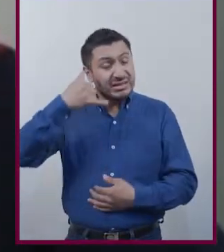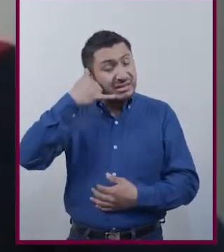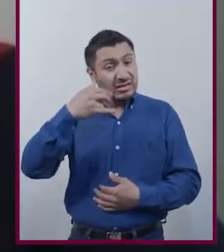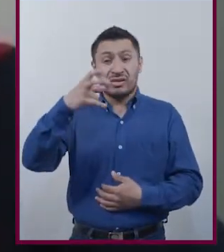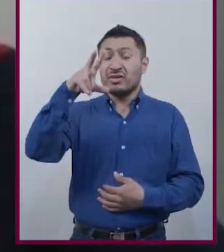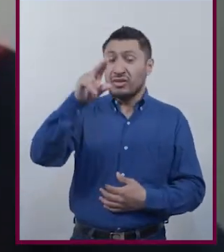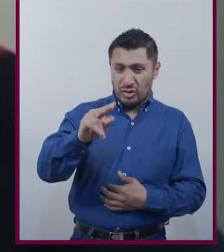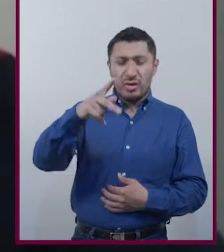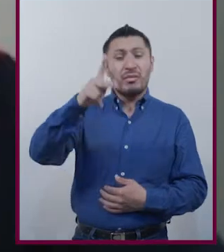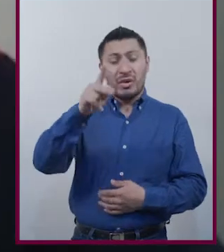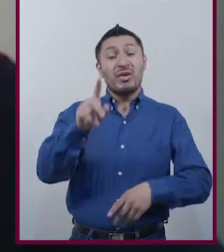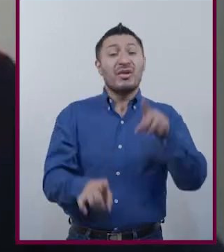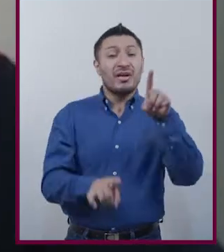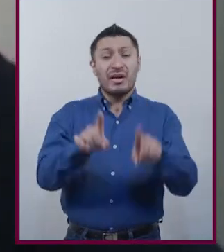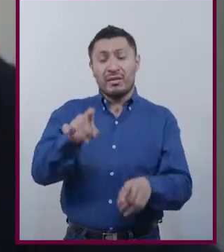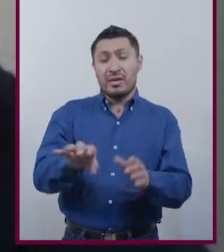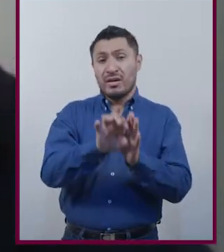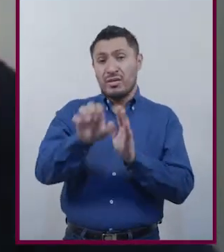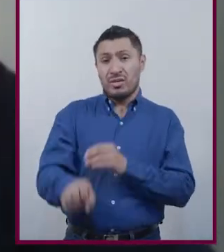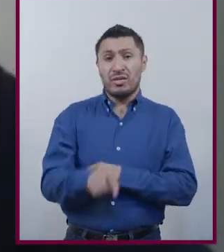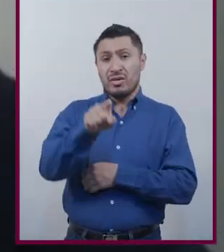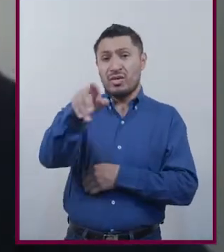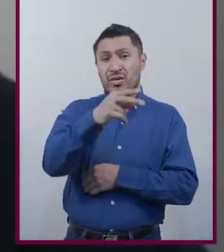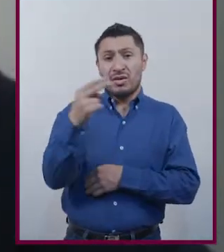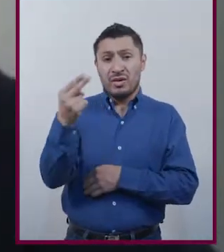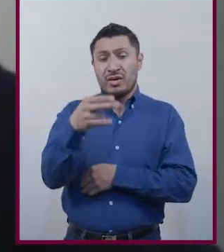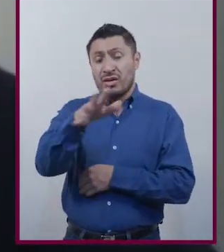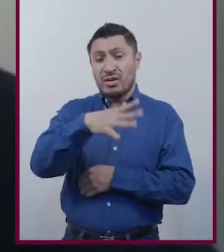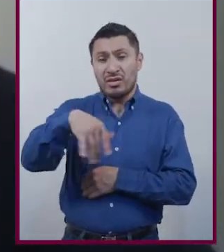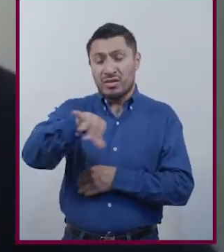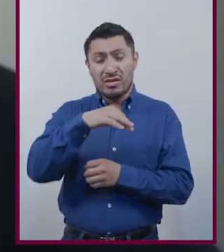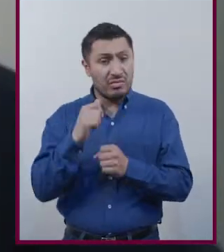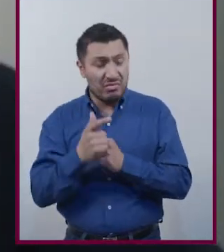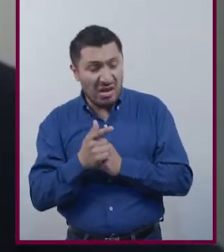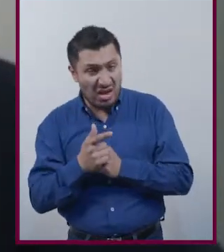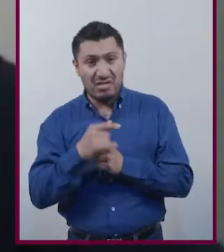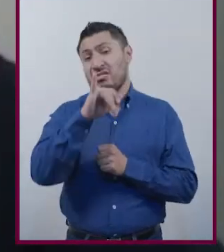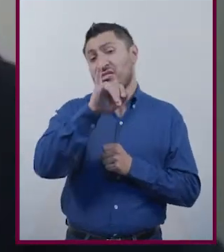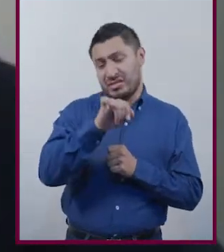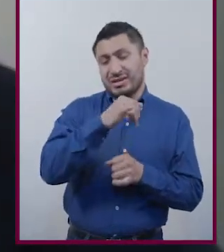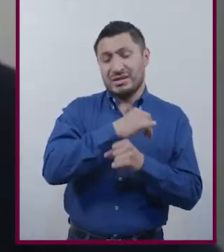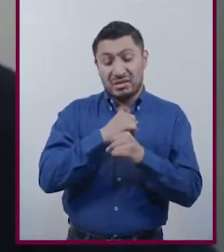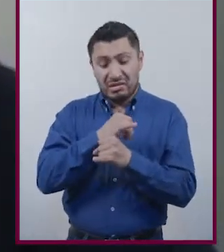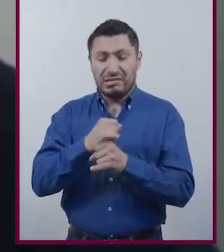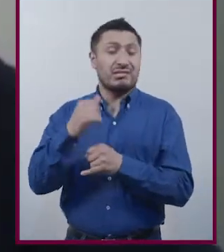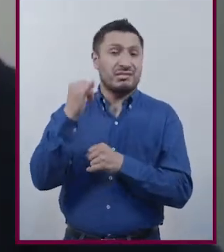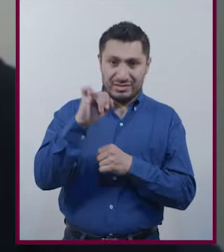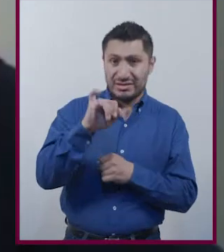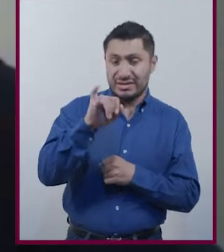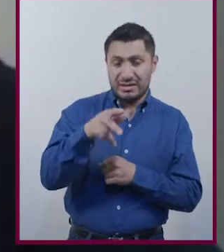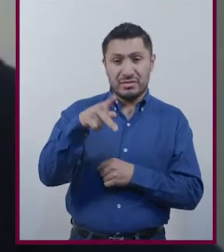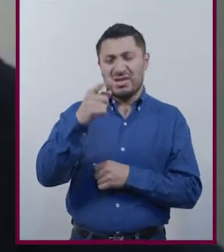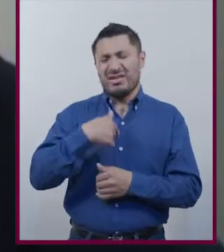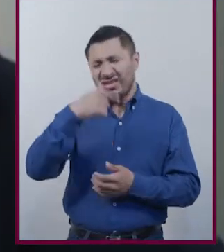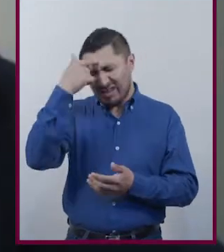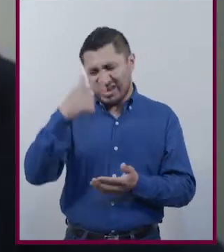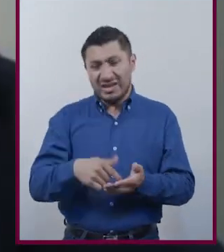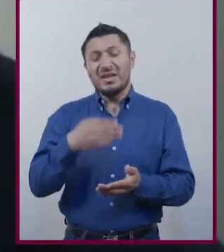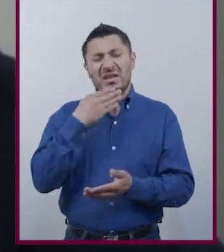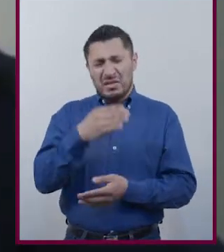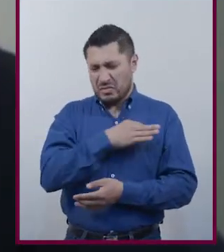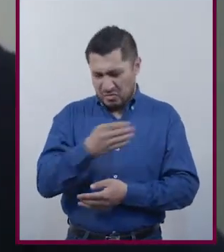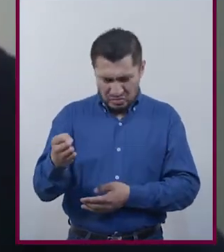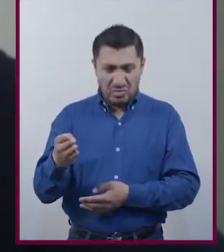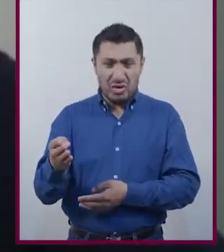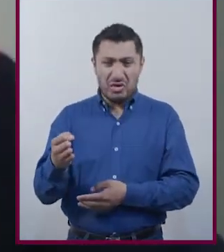hay circunstancias, ¿no? Por ejemplo, que si necesitas buscar algo, que sí, obviamente sí, pero creo que sí podría vivir sin teléfono, porque pues